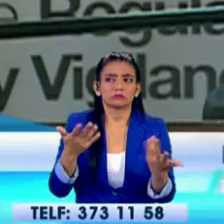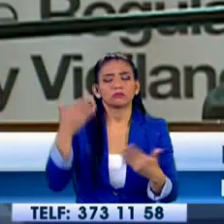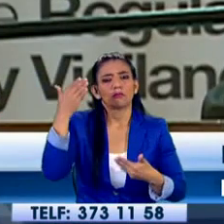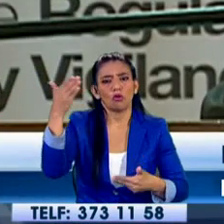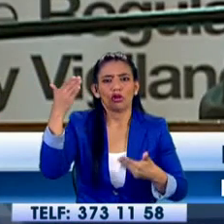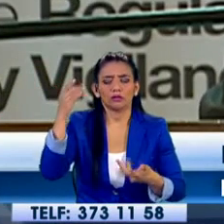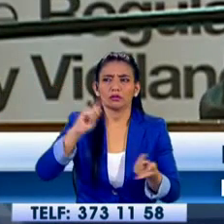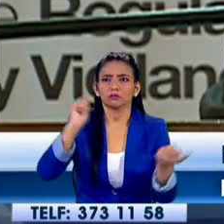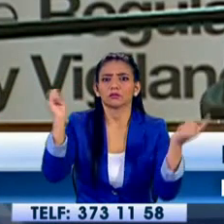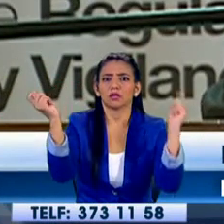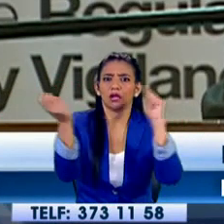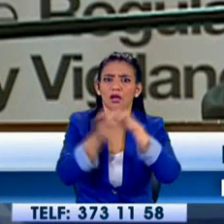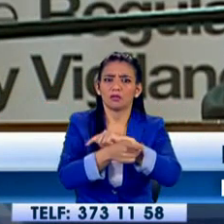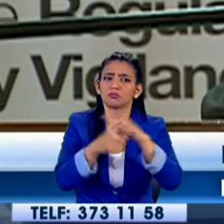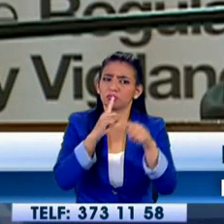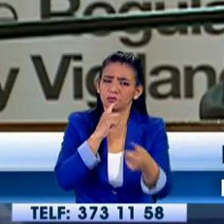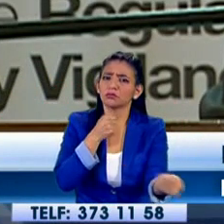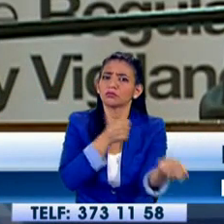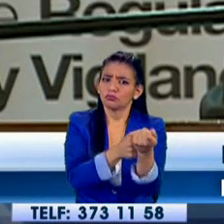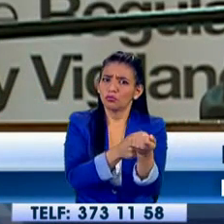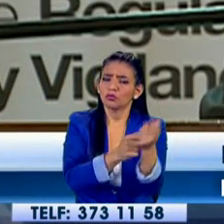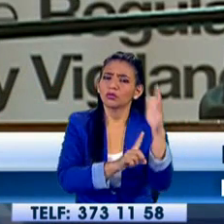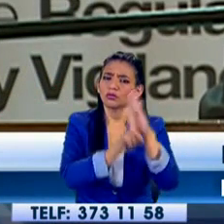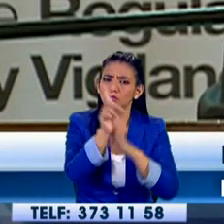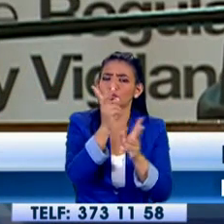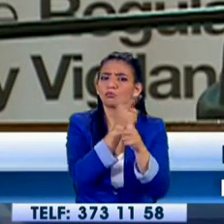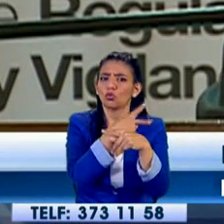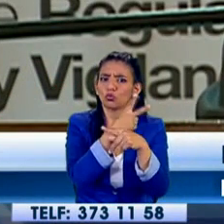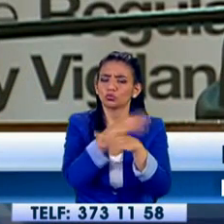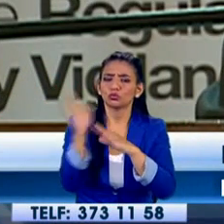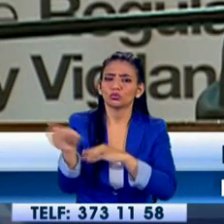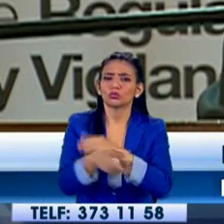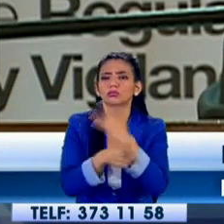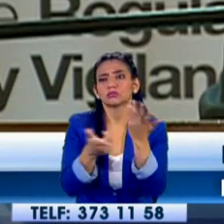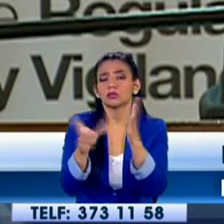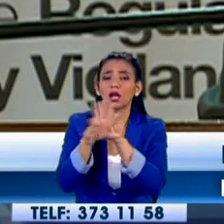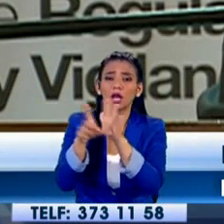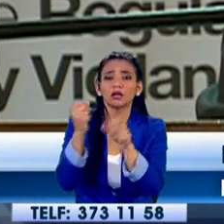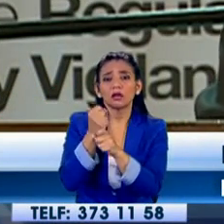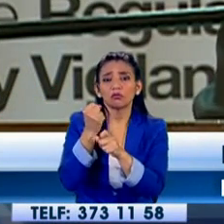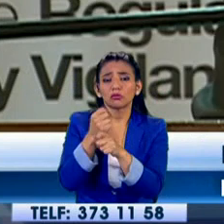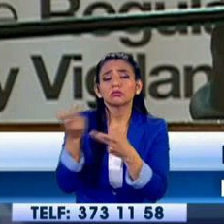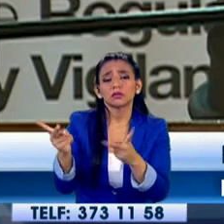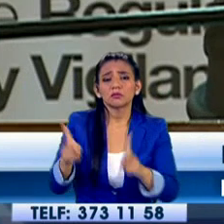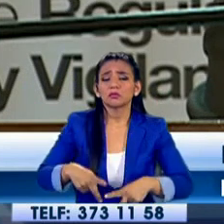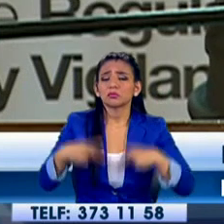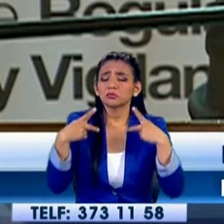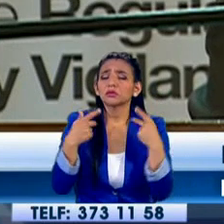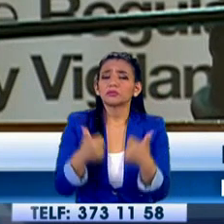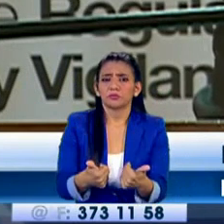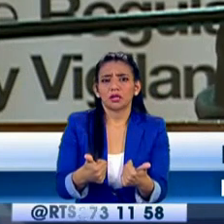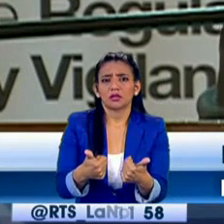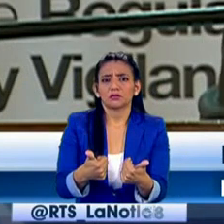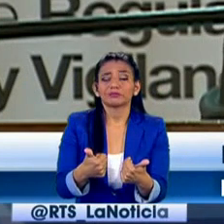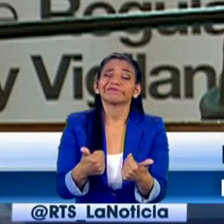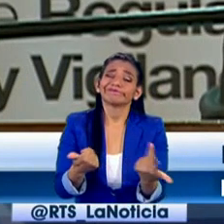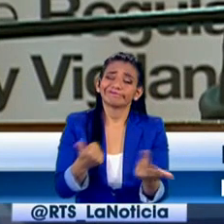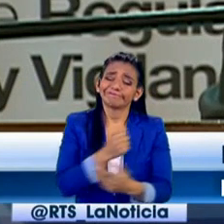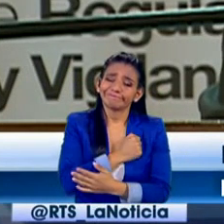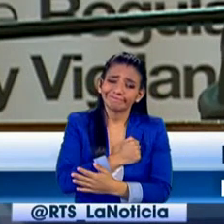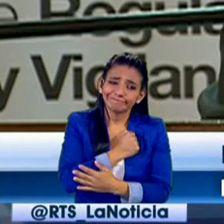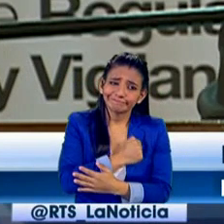somos parte de la matriz productiva, código laboral, de suma causal y del buen vivir, aunque lamentablemente, señor